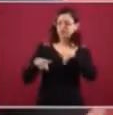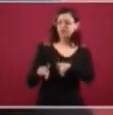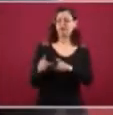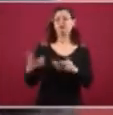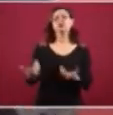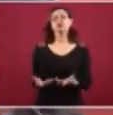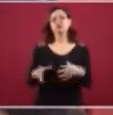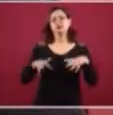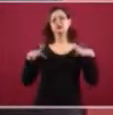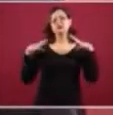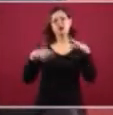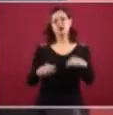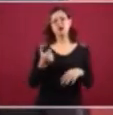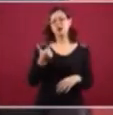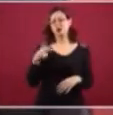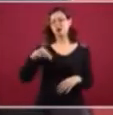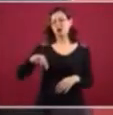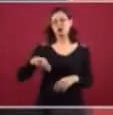Guardia Nacional,